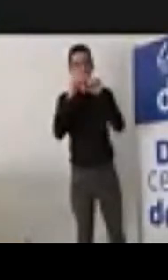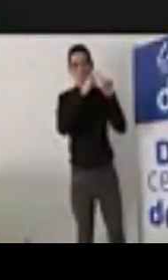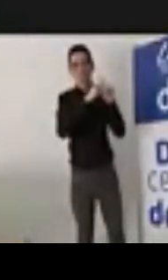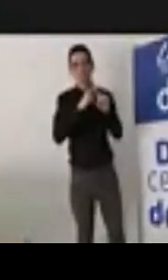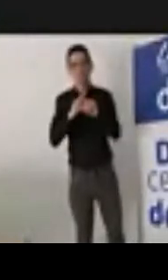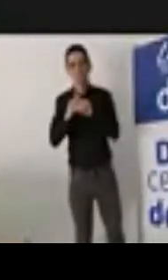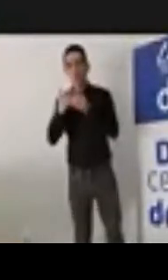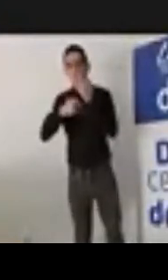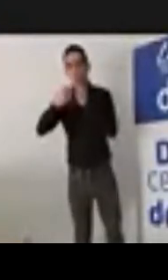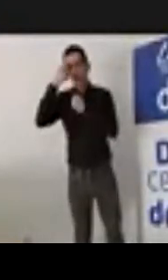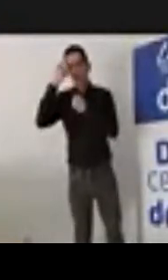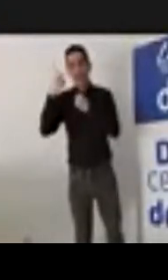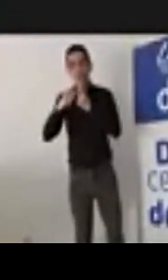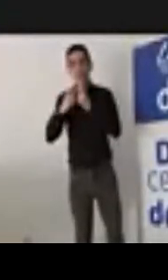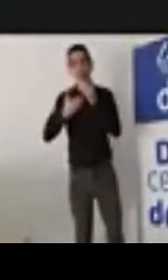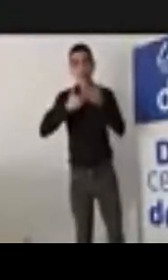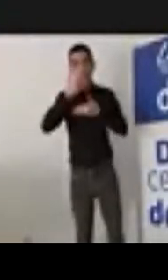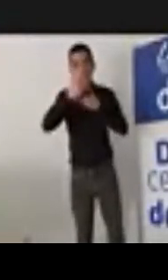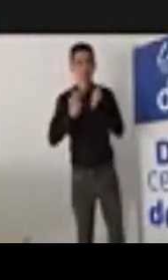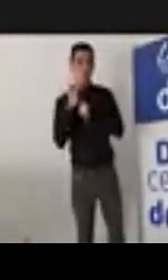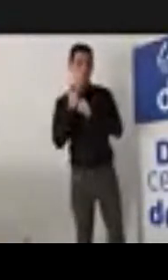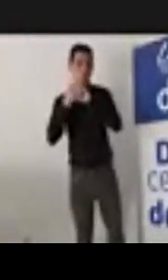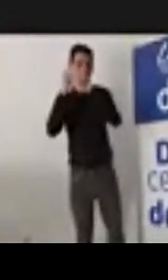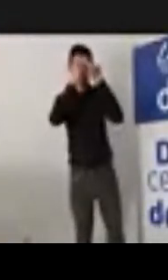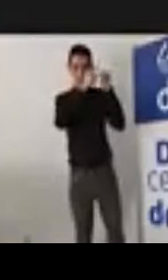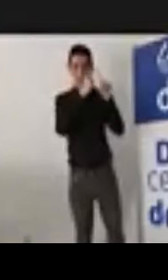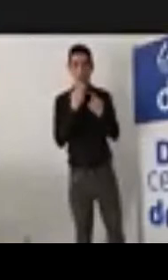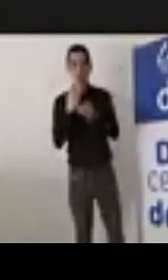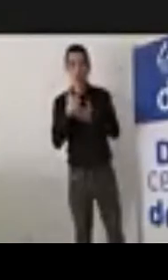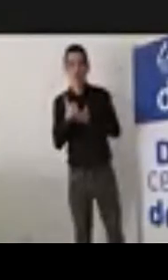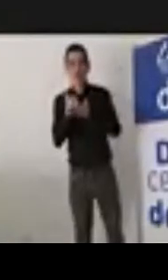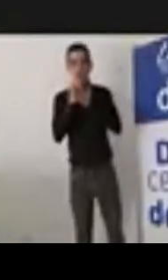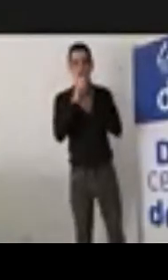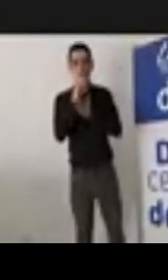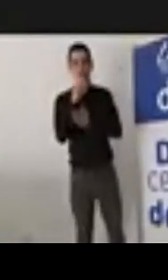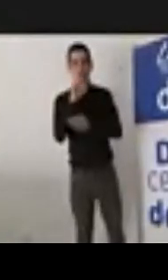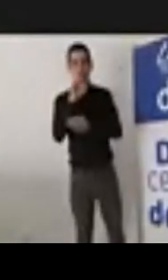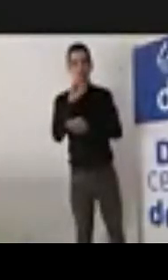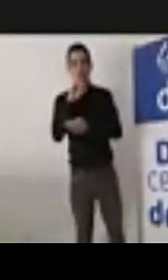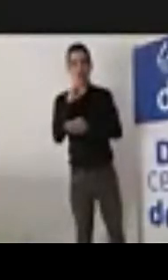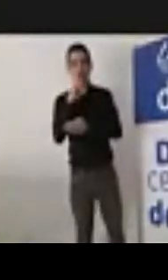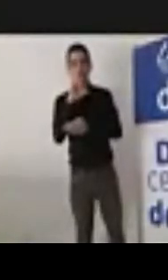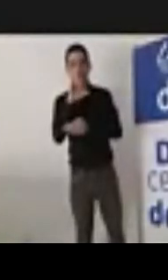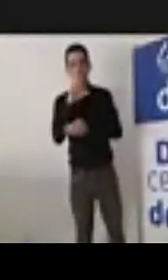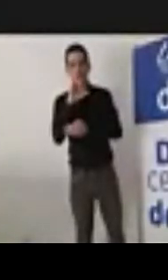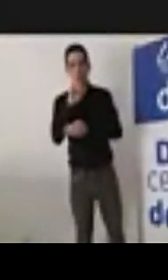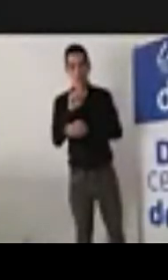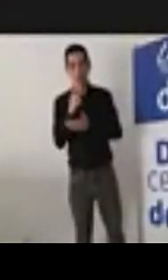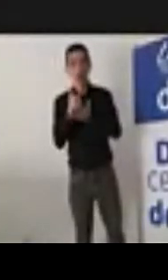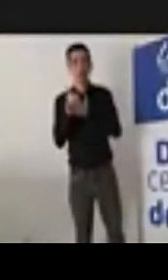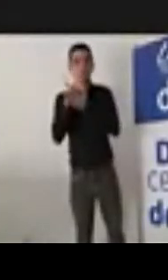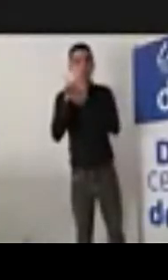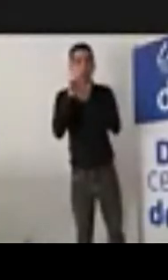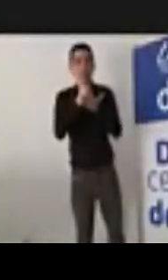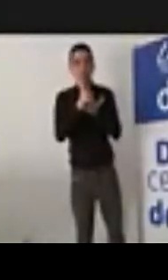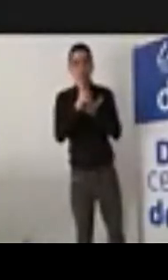participación política de los jóvenes, y esto va a ser un boom para la democracia. Yo creo que va a generar un eco interesante incluso en otros países vecinos, y es como